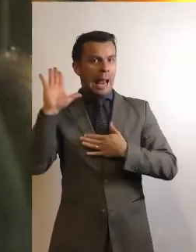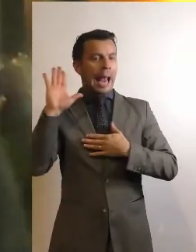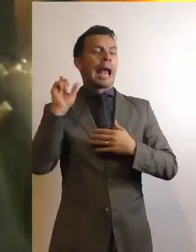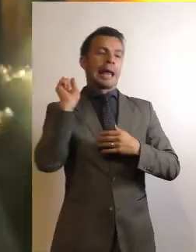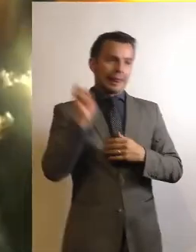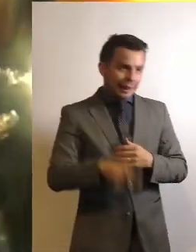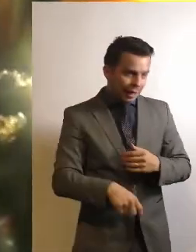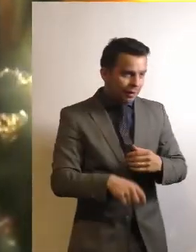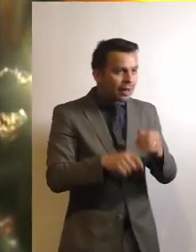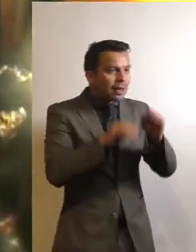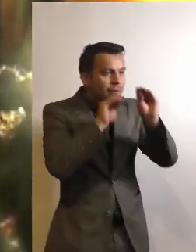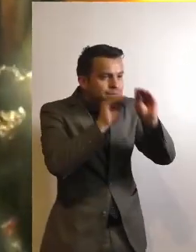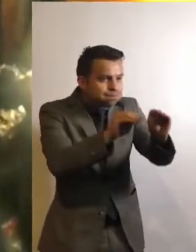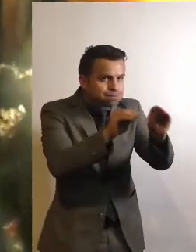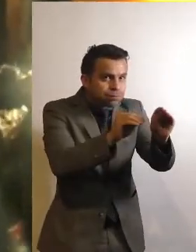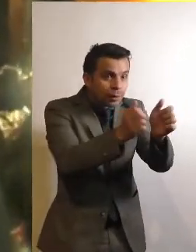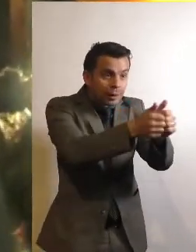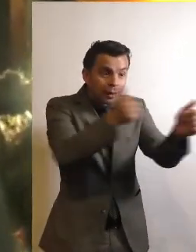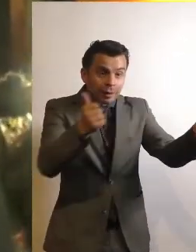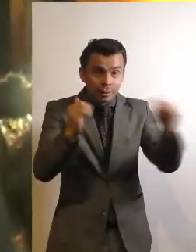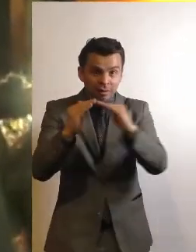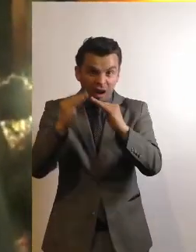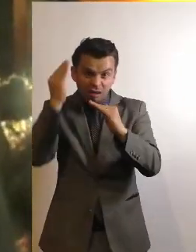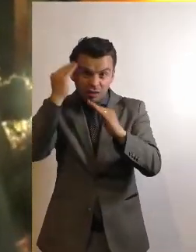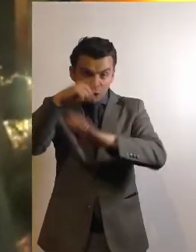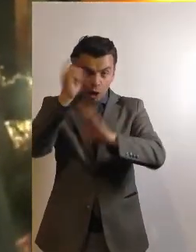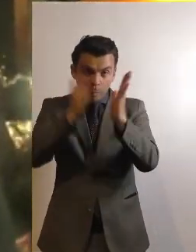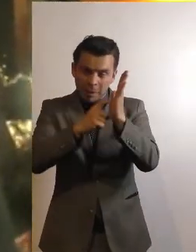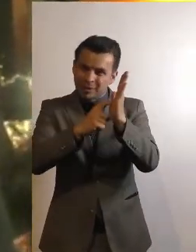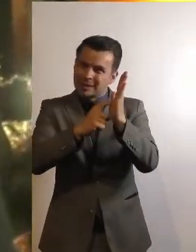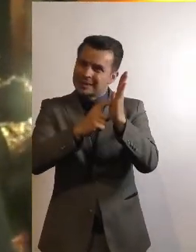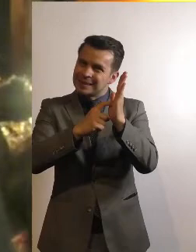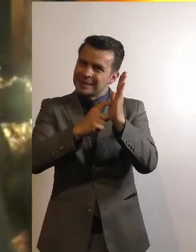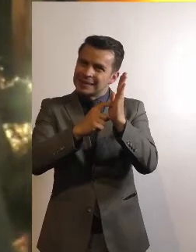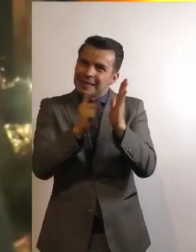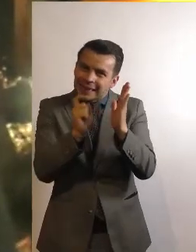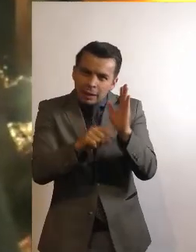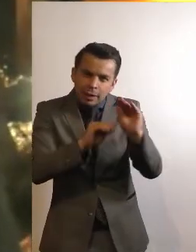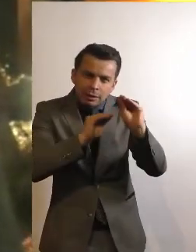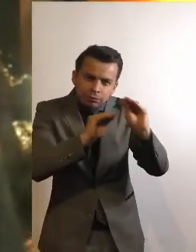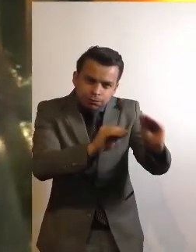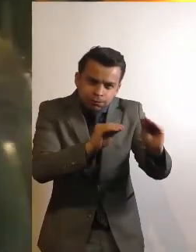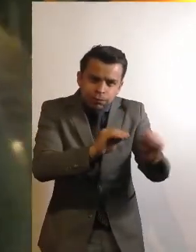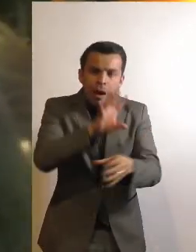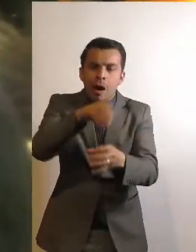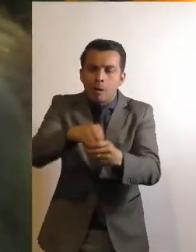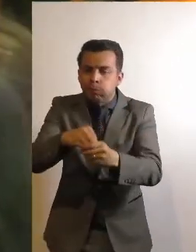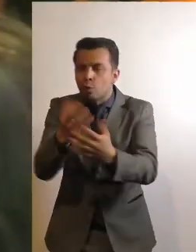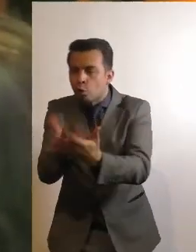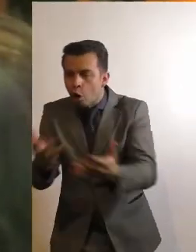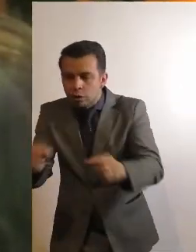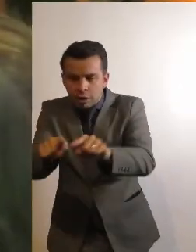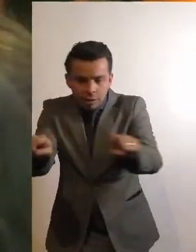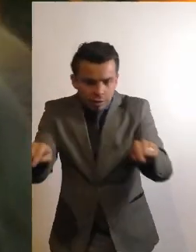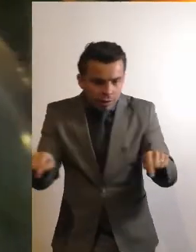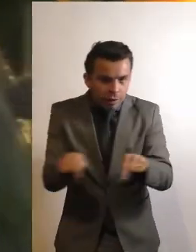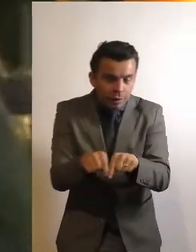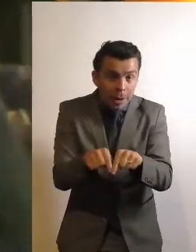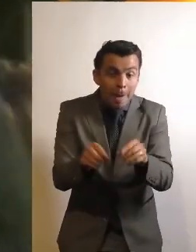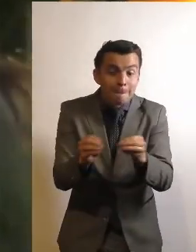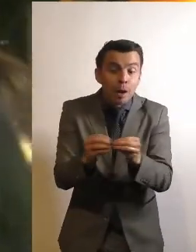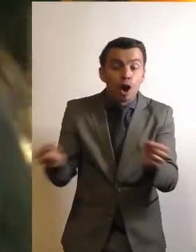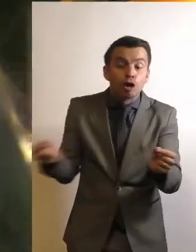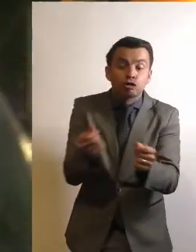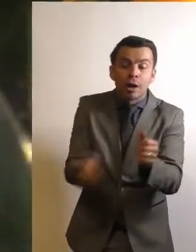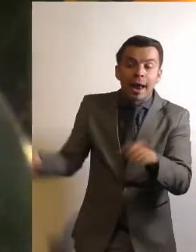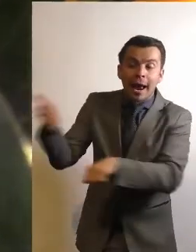y tenemos que tener herramientas muy eficaces para poder ser efectivos. Y a su vez, al jefe inmediato, quien nos